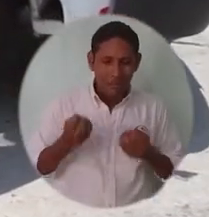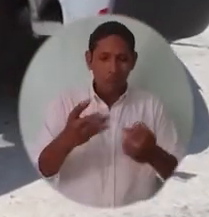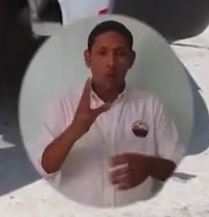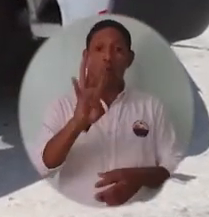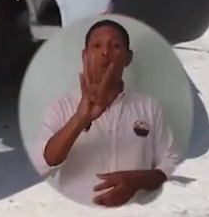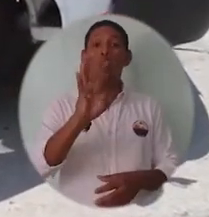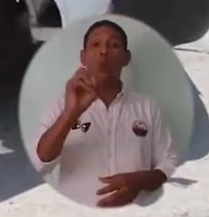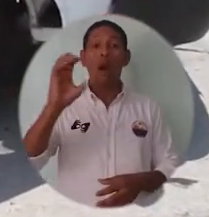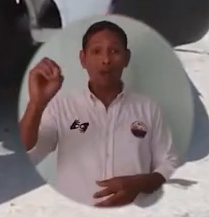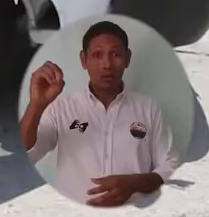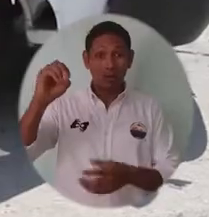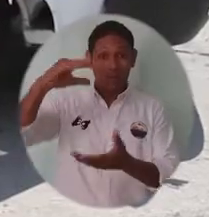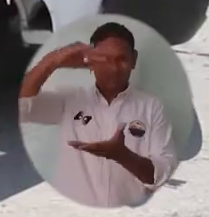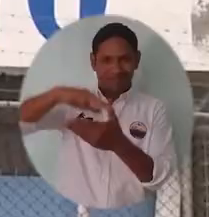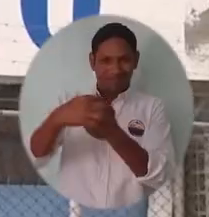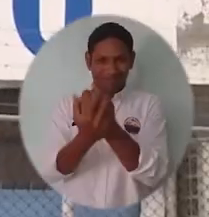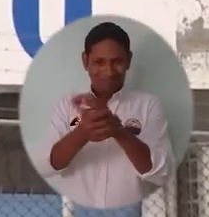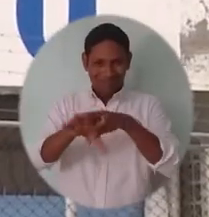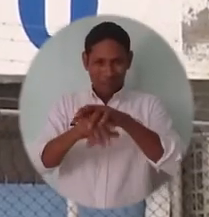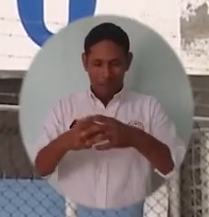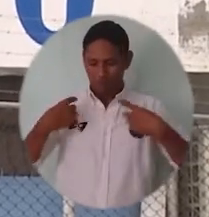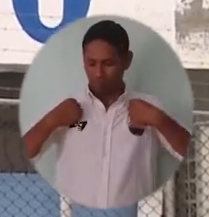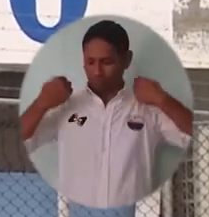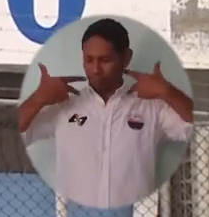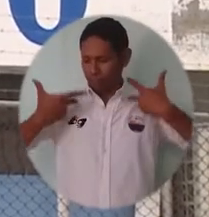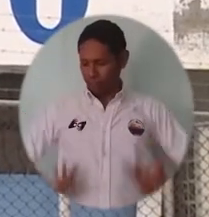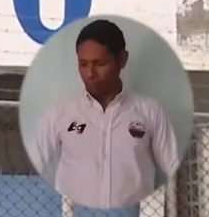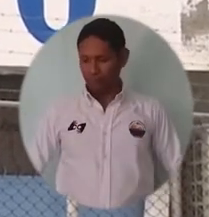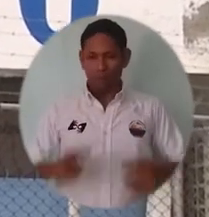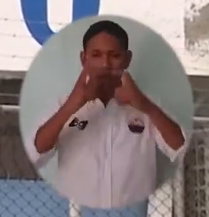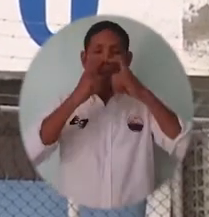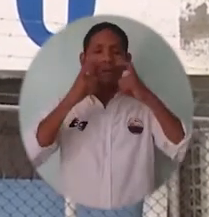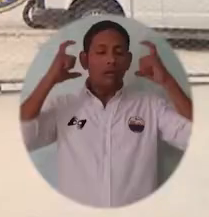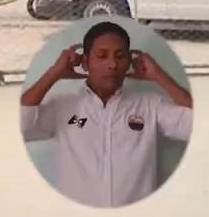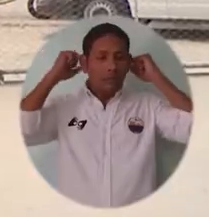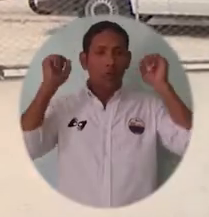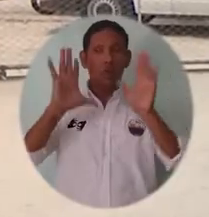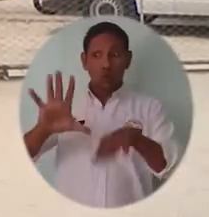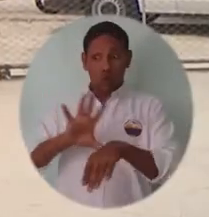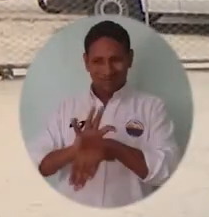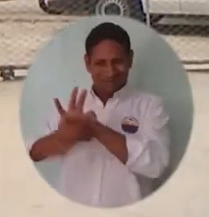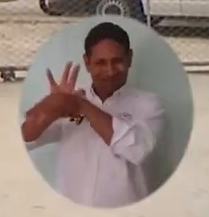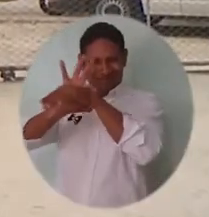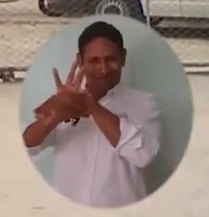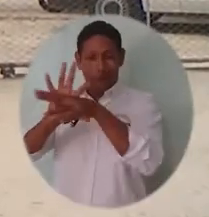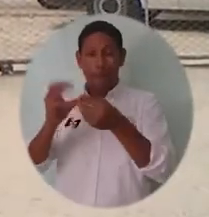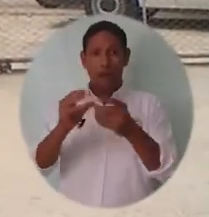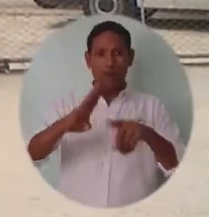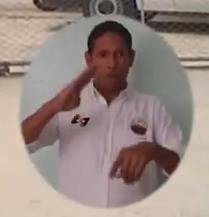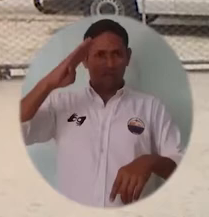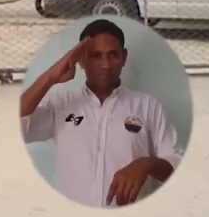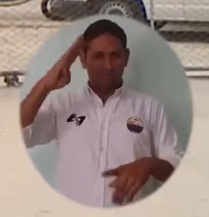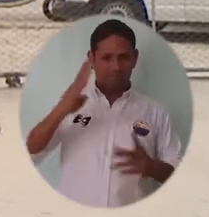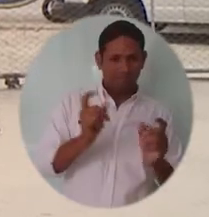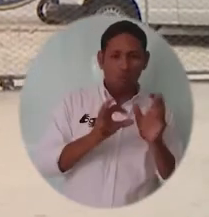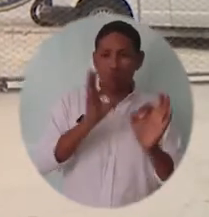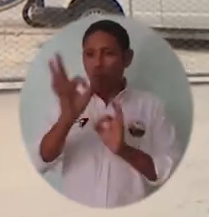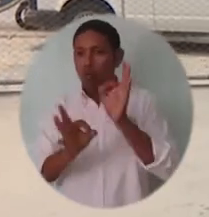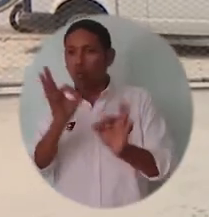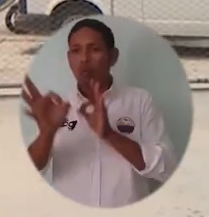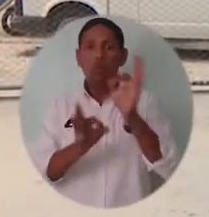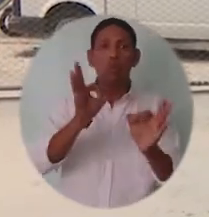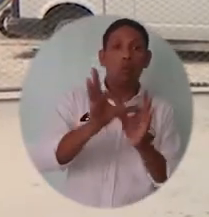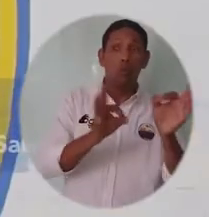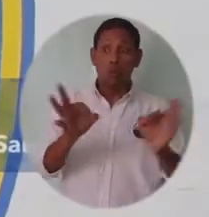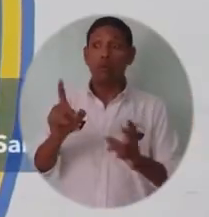personal del cuerpo de custodia que continúa en contacto con la población privada de la libertad del Centro Carcelario de Santa Marta. Les agradecemos a la universidad